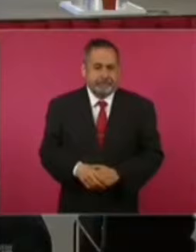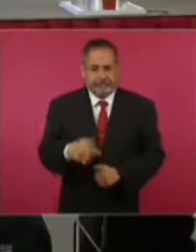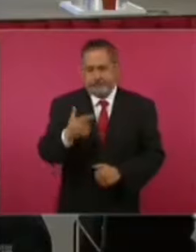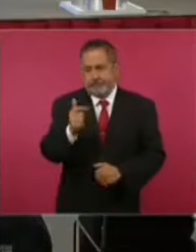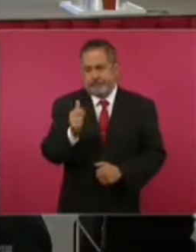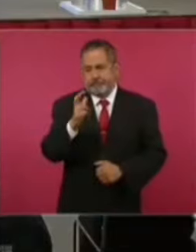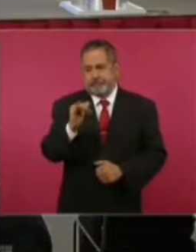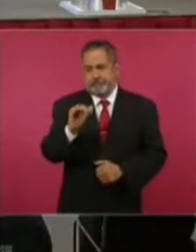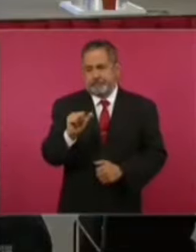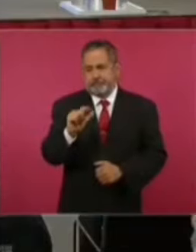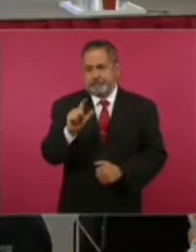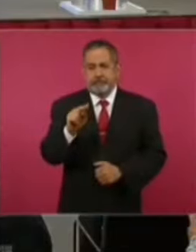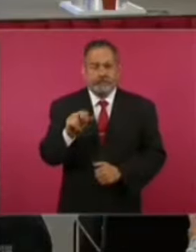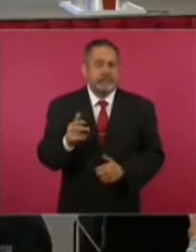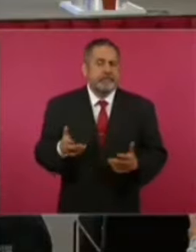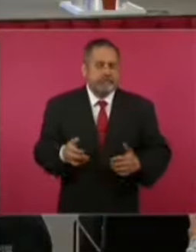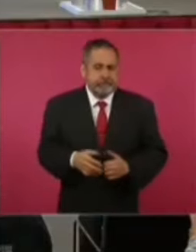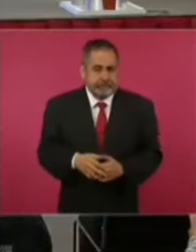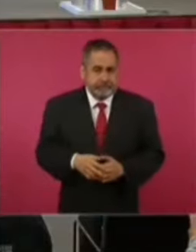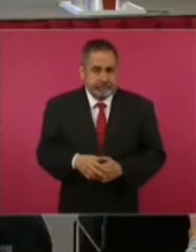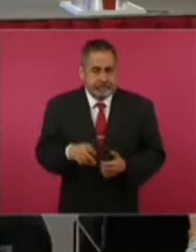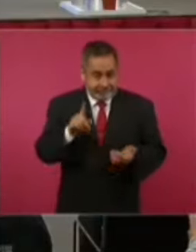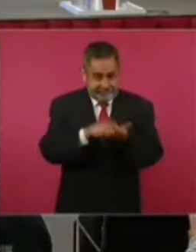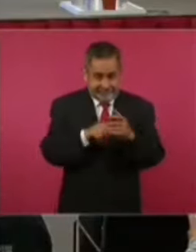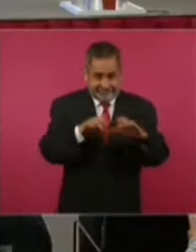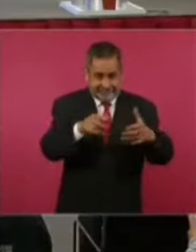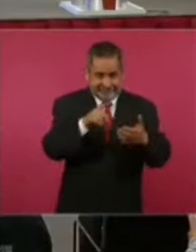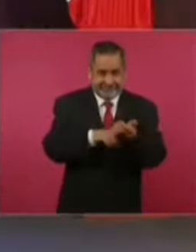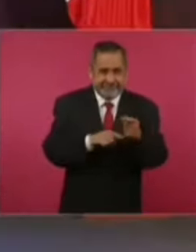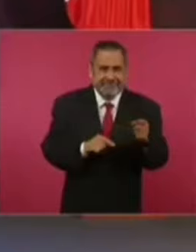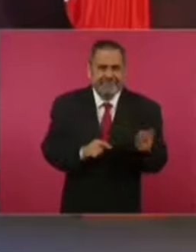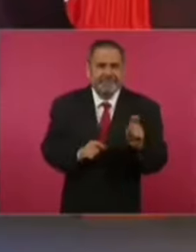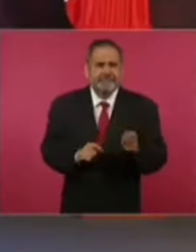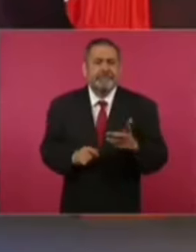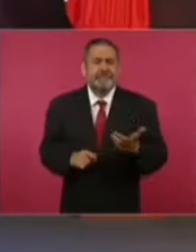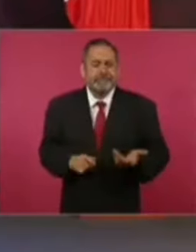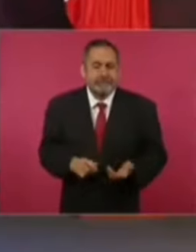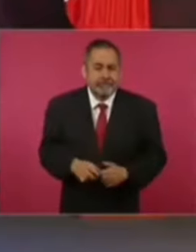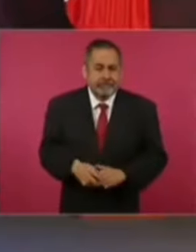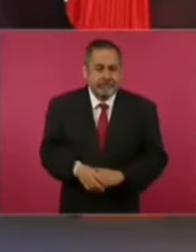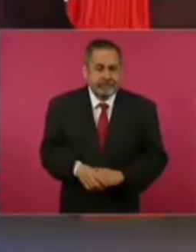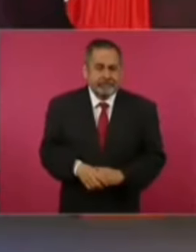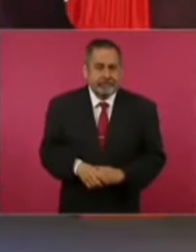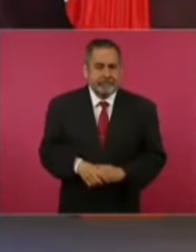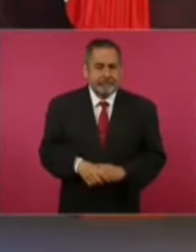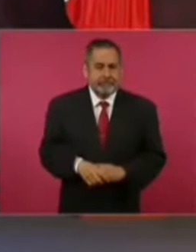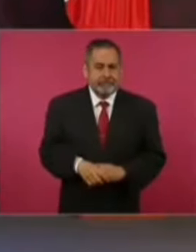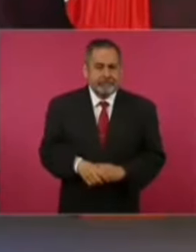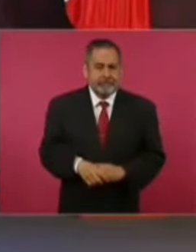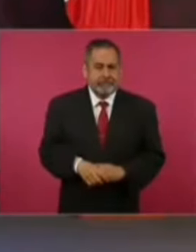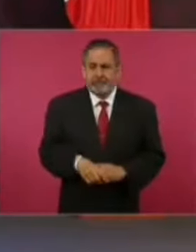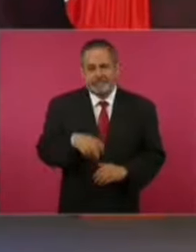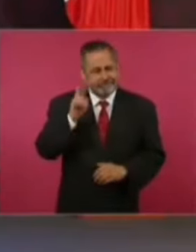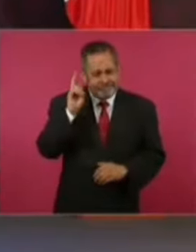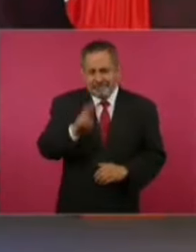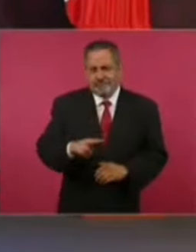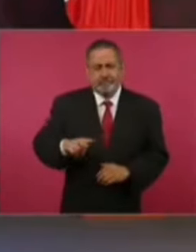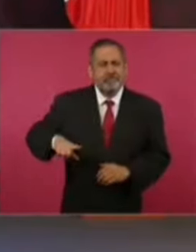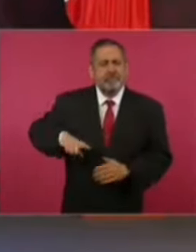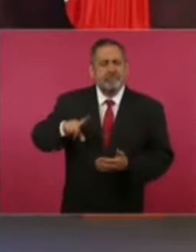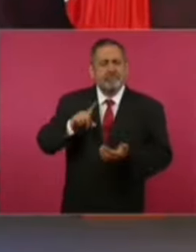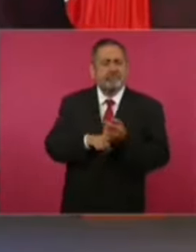García Luna. ¿Y qué había aquí? En realidad, un narcoestado.